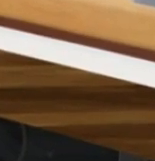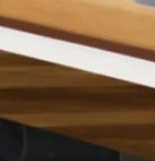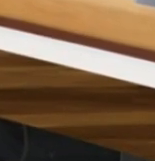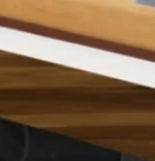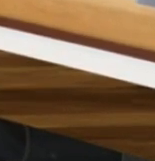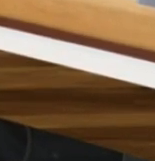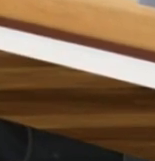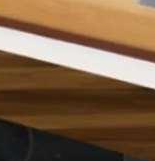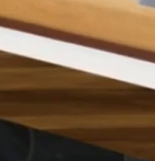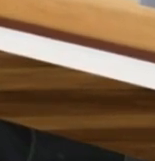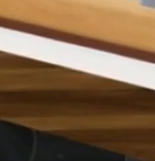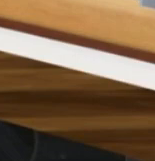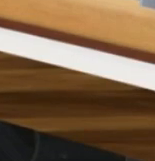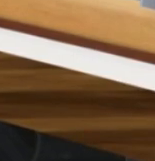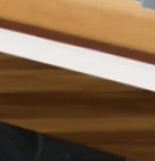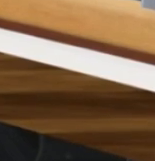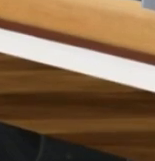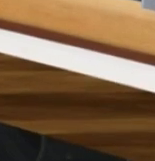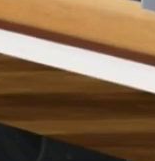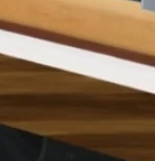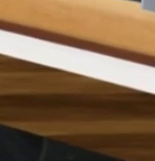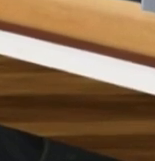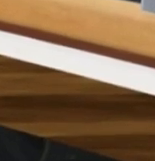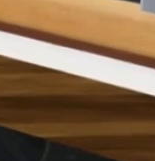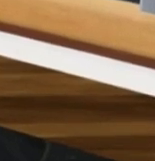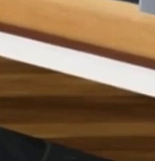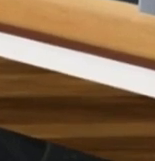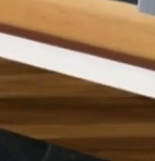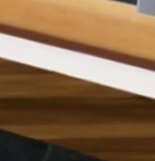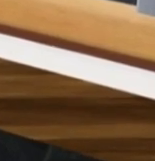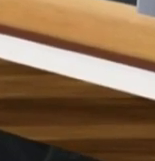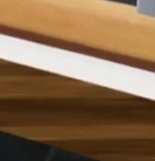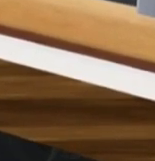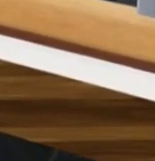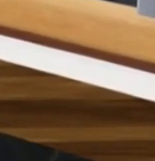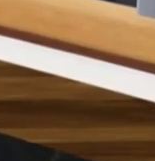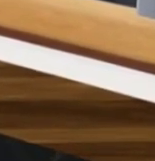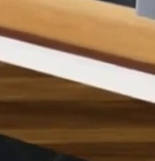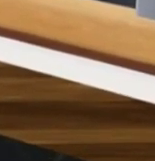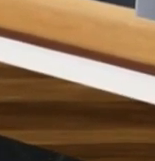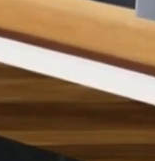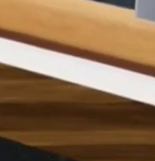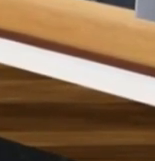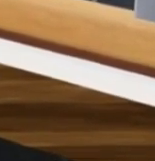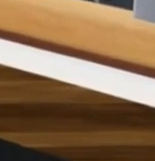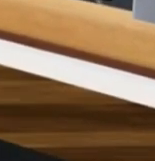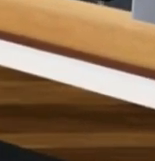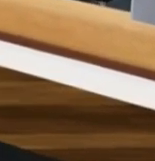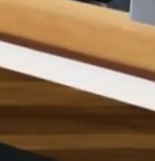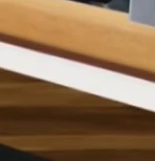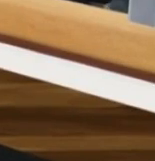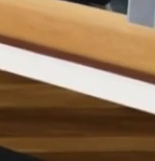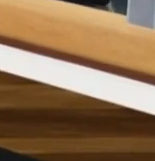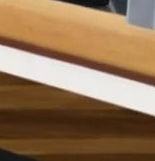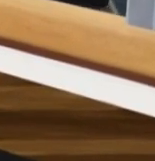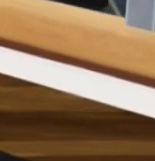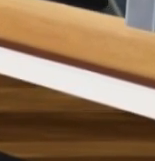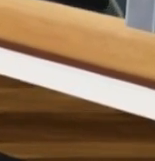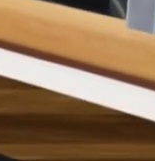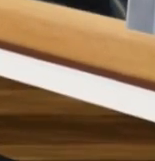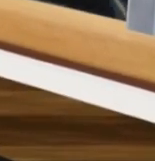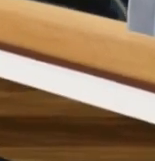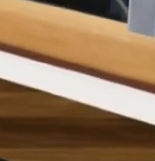todo, diría yo, las oportunidades que tenemos como región norteamericana para avanzar en forma más rápida. Enrique Perret, director